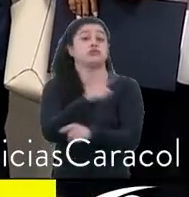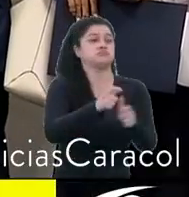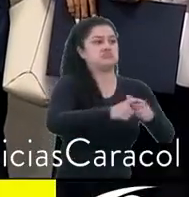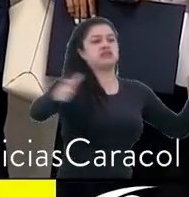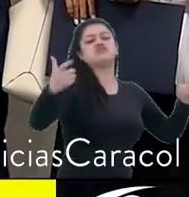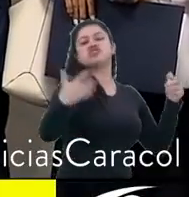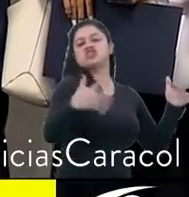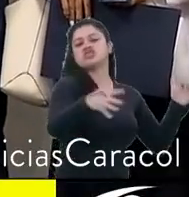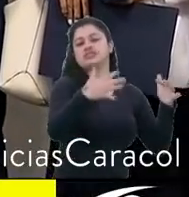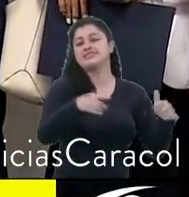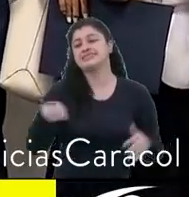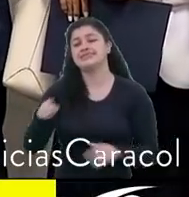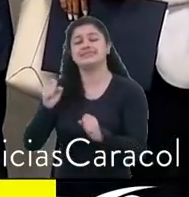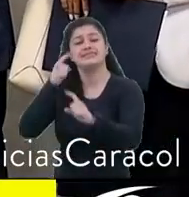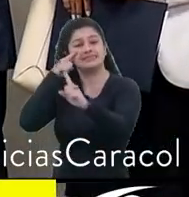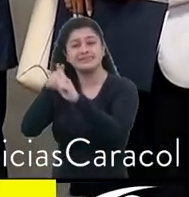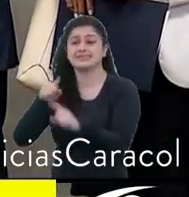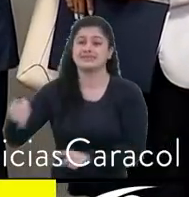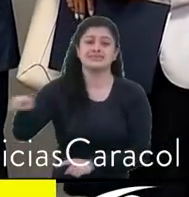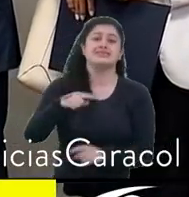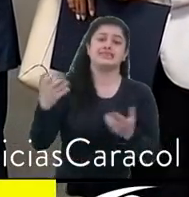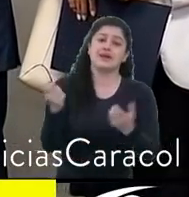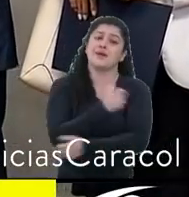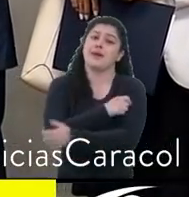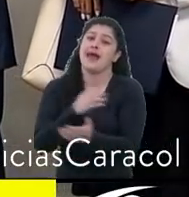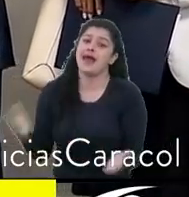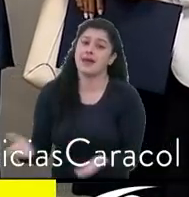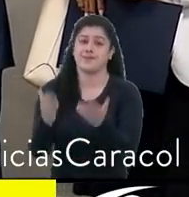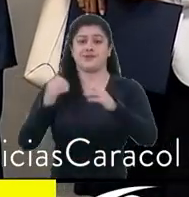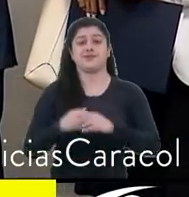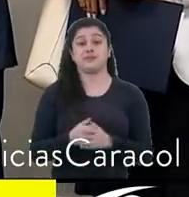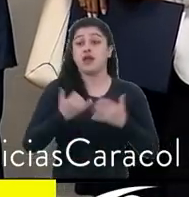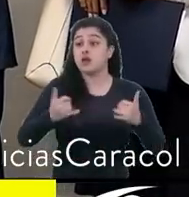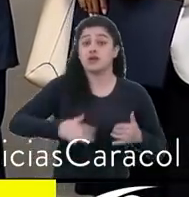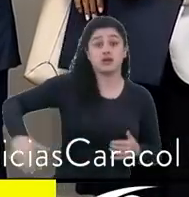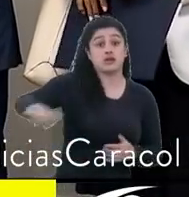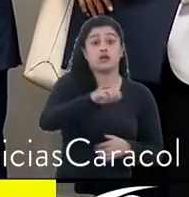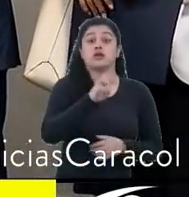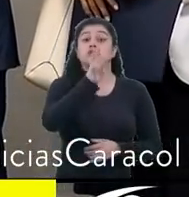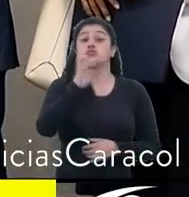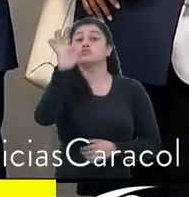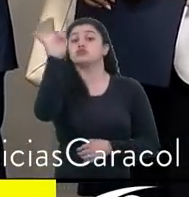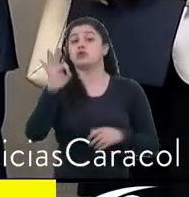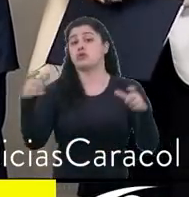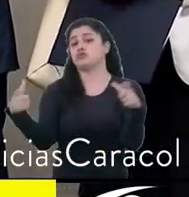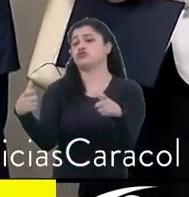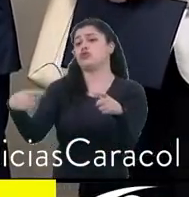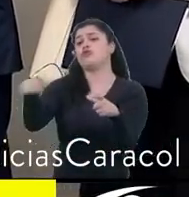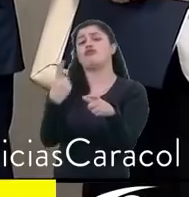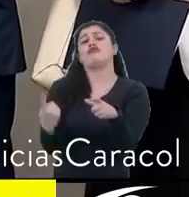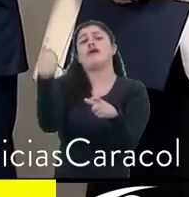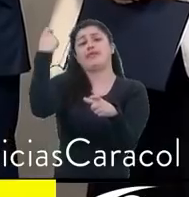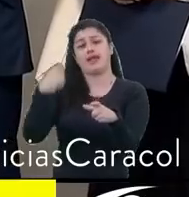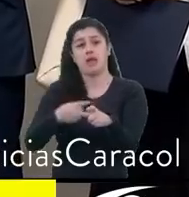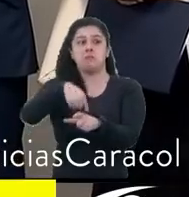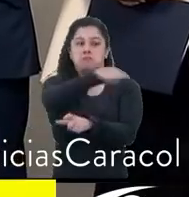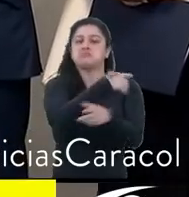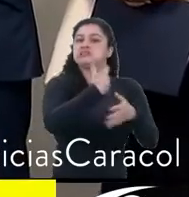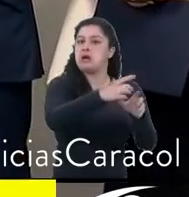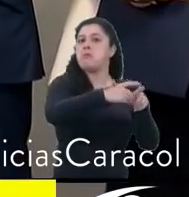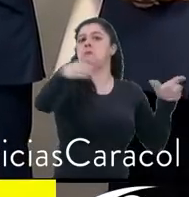Estamos próximos a llegar al 80% con una dosis. Queremos seguir acelerando la doble